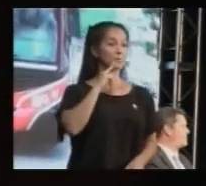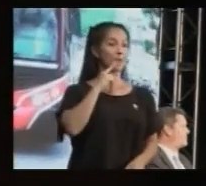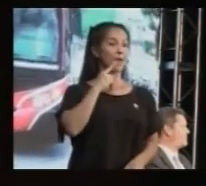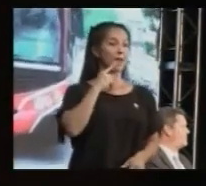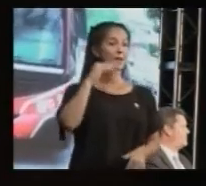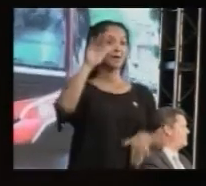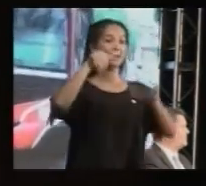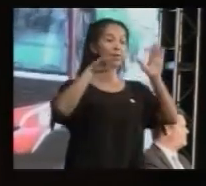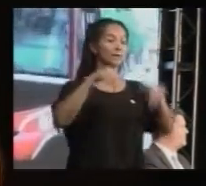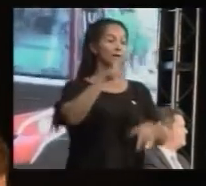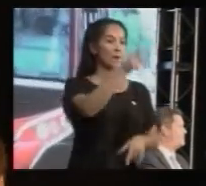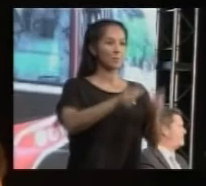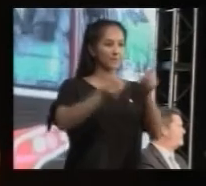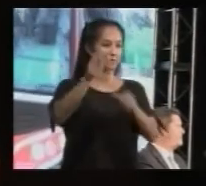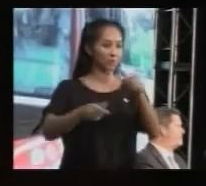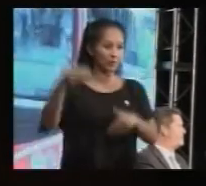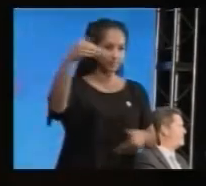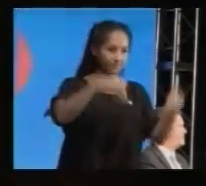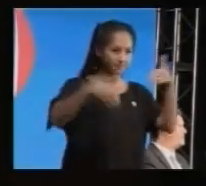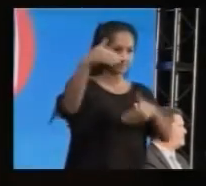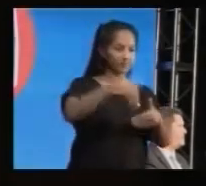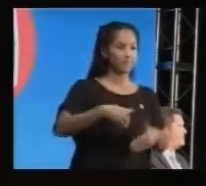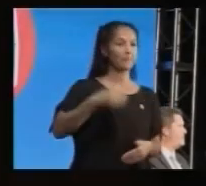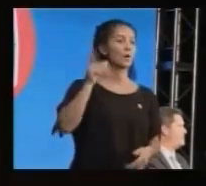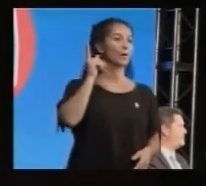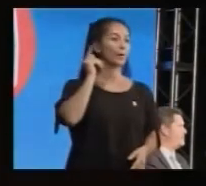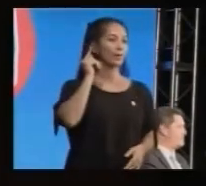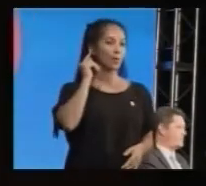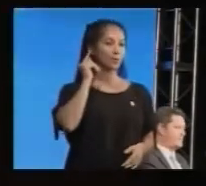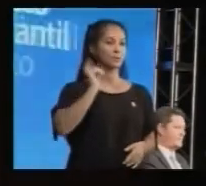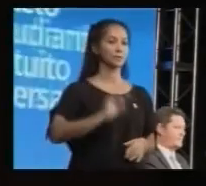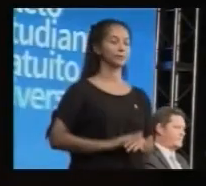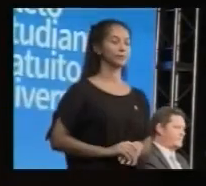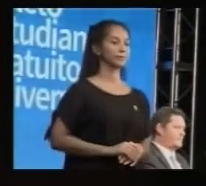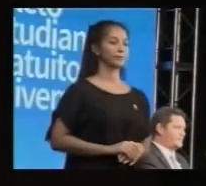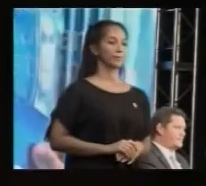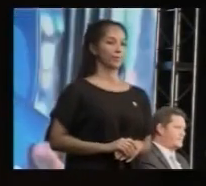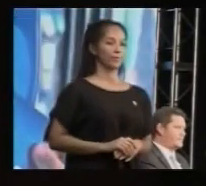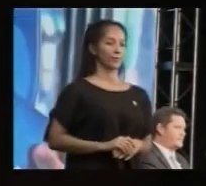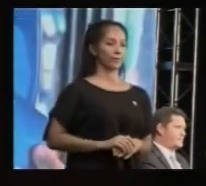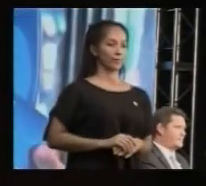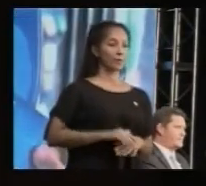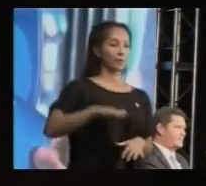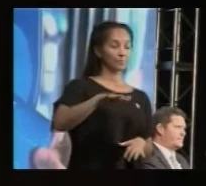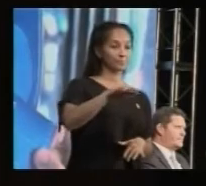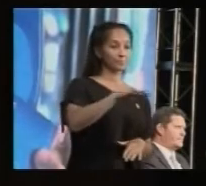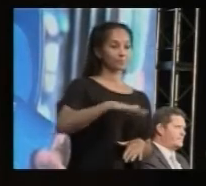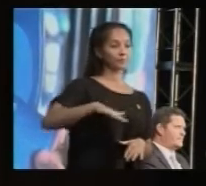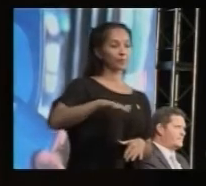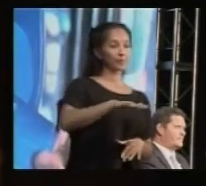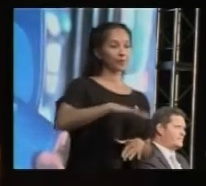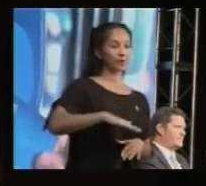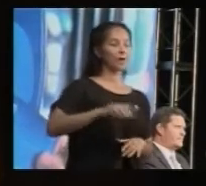atender al ciudadano en su integralidad, aquella primera gestión de la democracia recuperada incursionó y